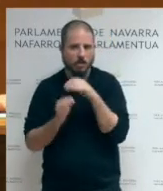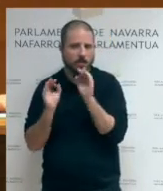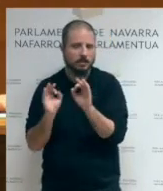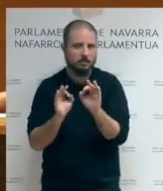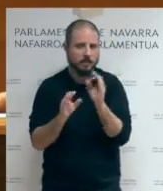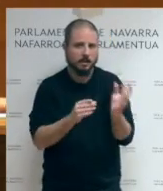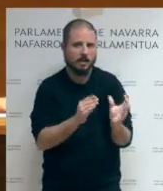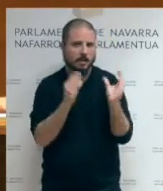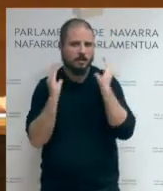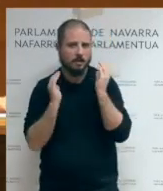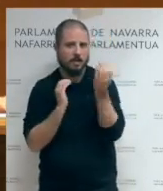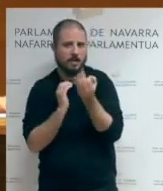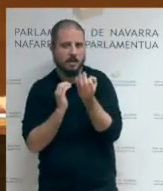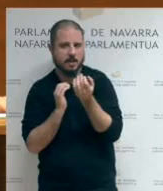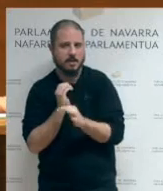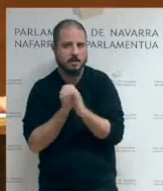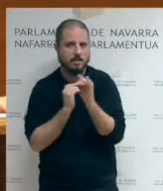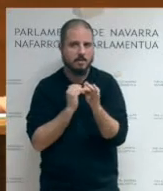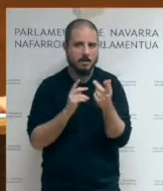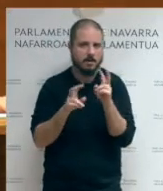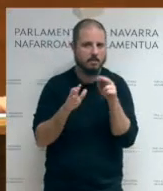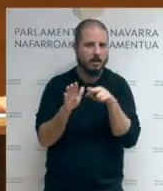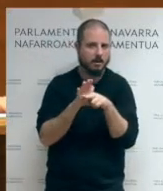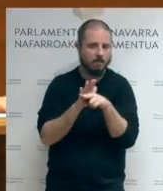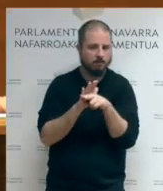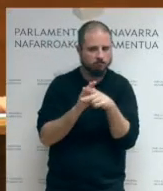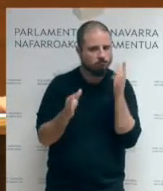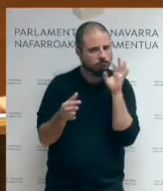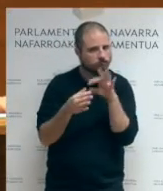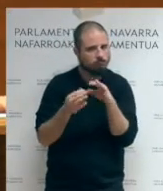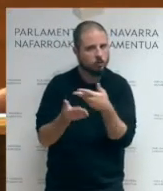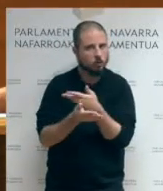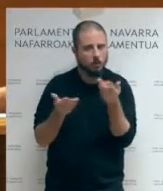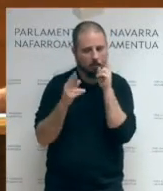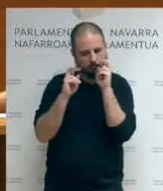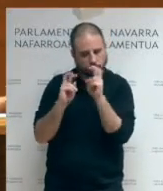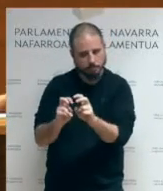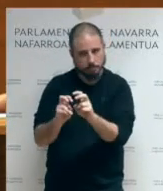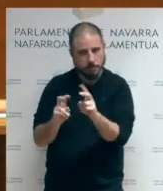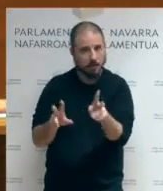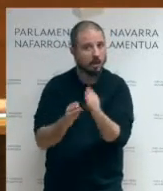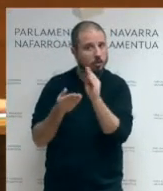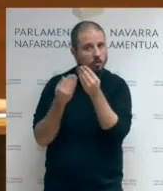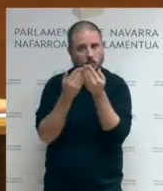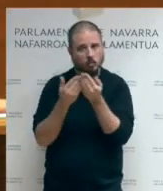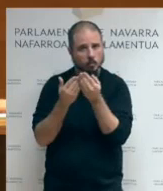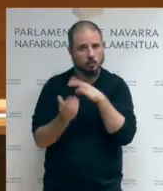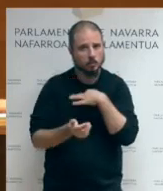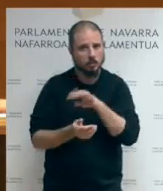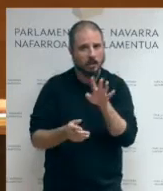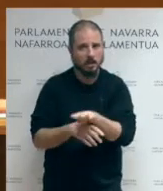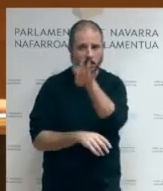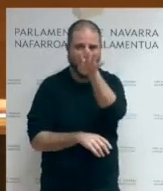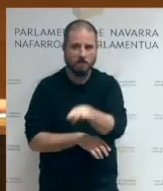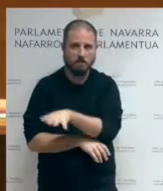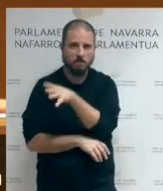traspasarse y qué implicaciones tienen en términos de recursos. Ese estudio, que podría concretarse en la elaboración de una ficha por